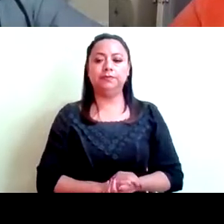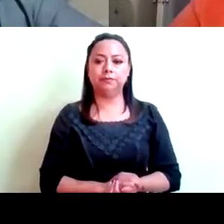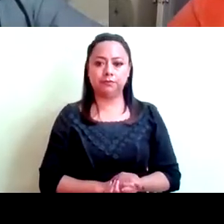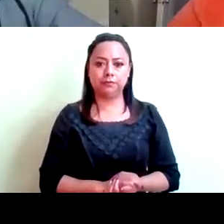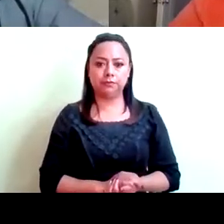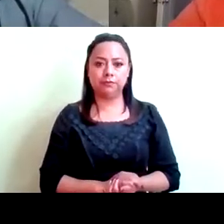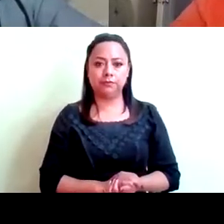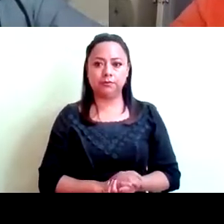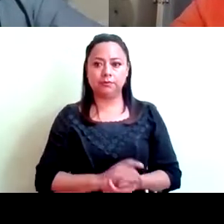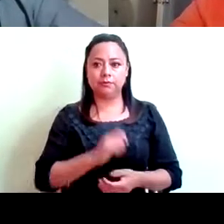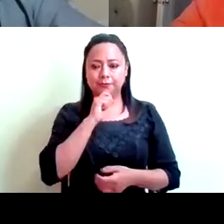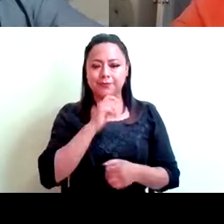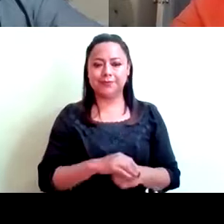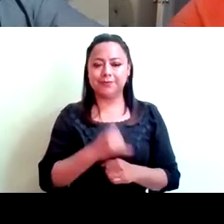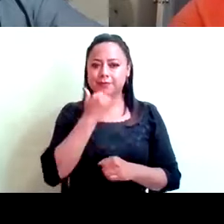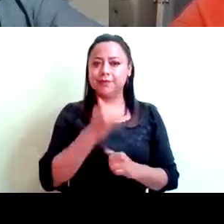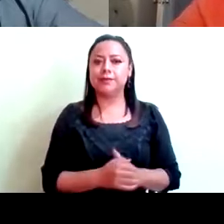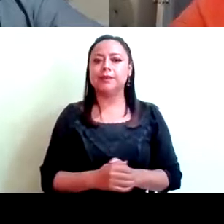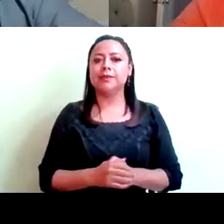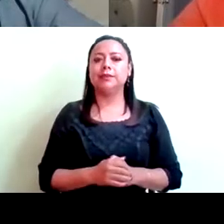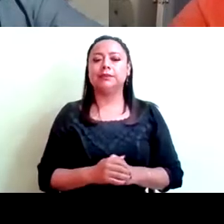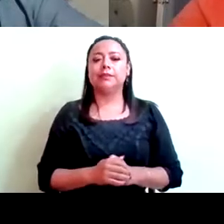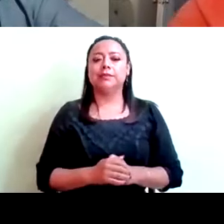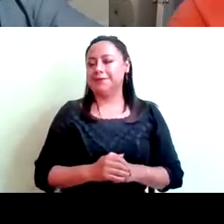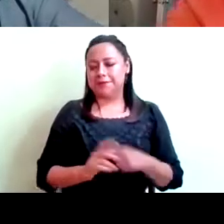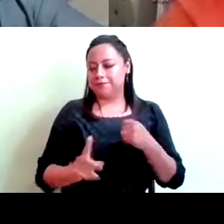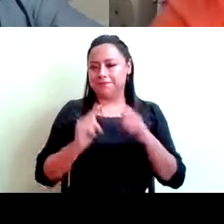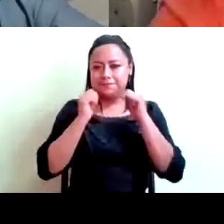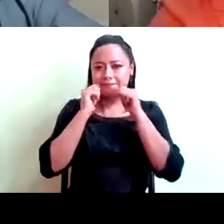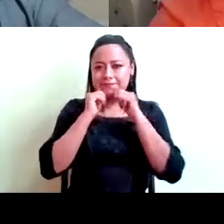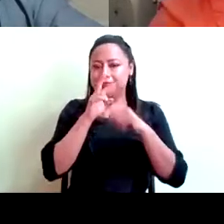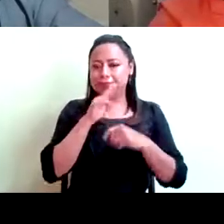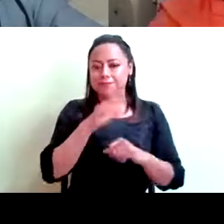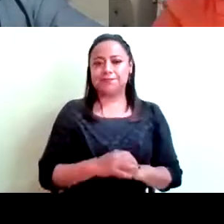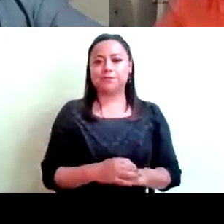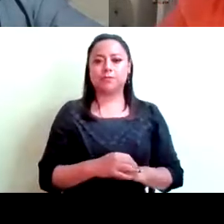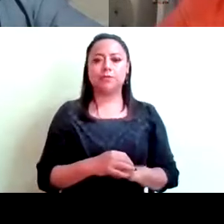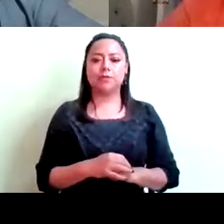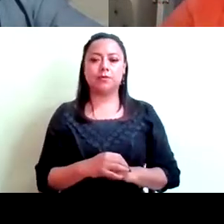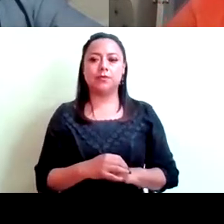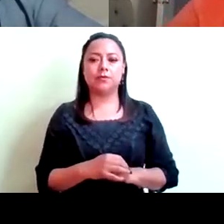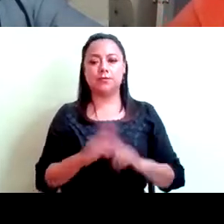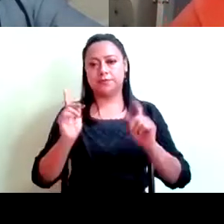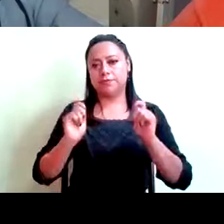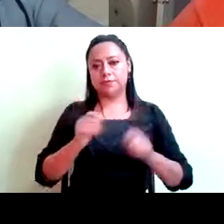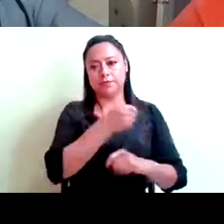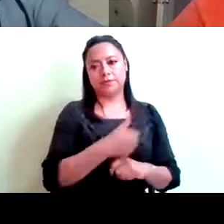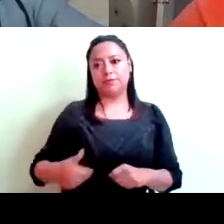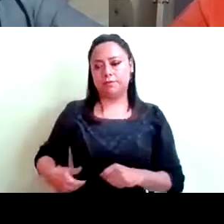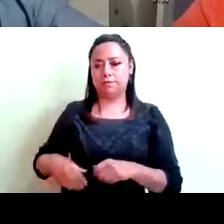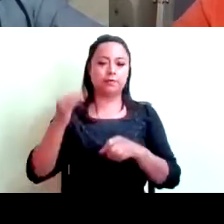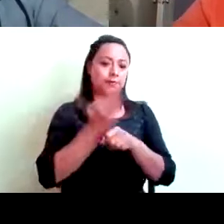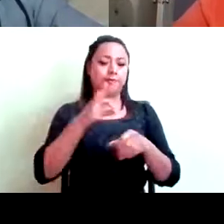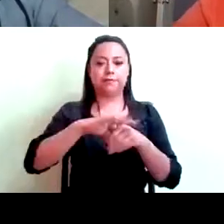Mi micrófono no estaba, perdón. Sí, no hay problema, diputada. Adelante. Por instrucción de la presidencia se procede a recoger la